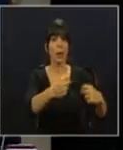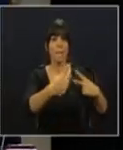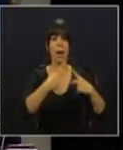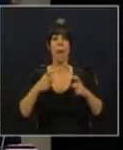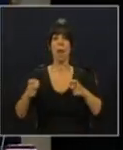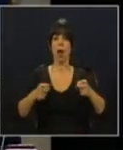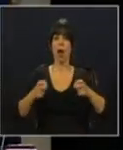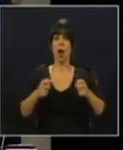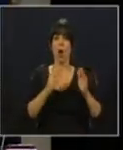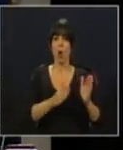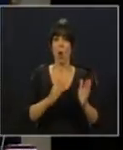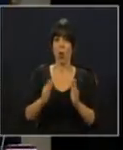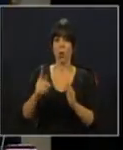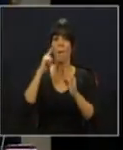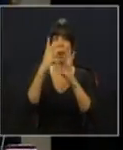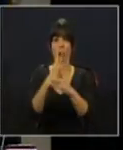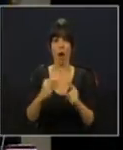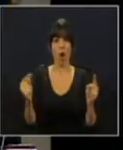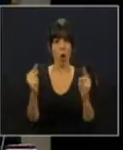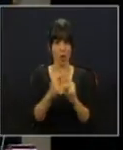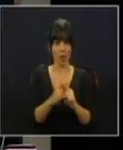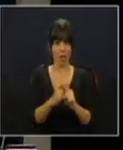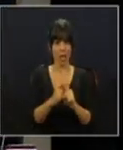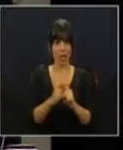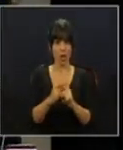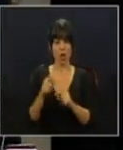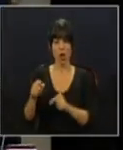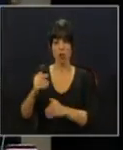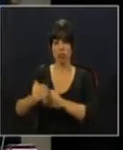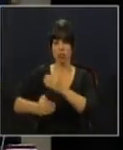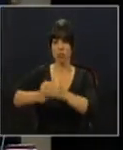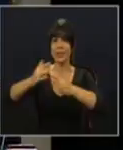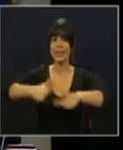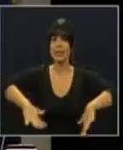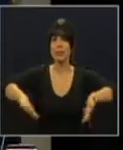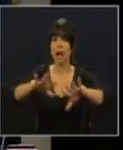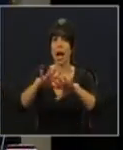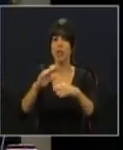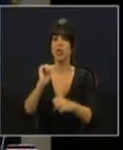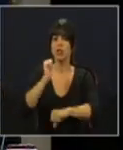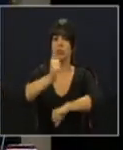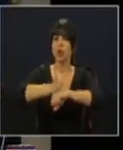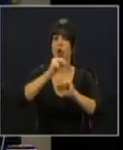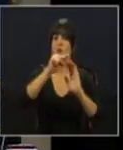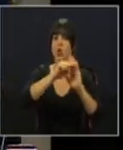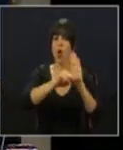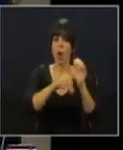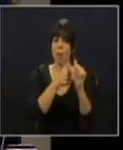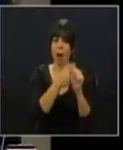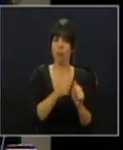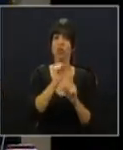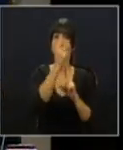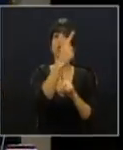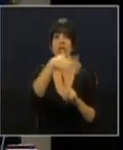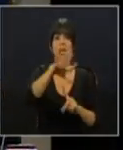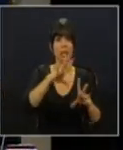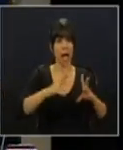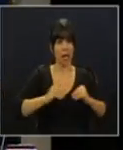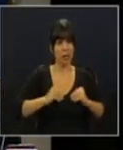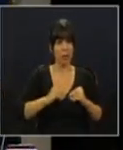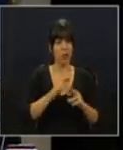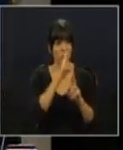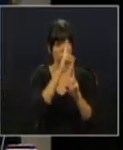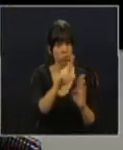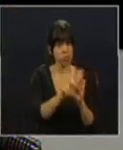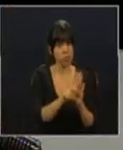administración ordenada del conflicto, su desarrollo en el marco de espacios delimitados por normas socialmente aceptadas y